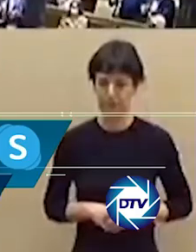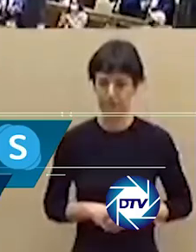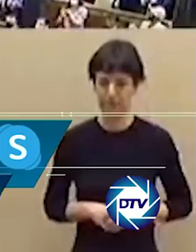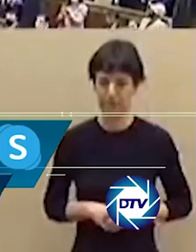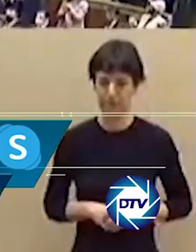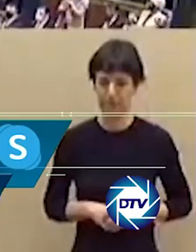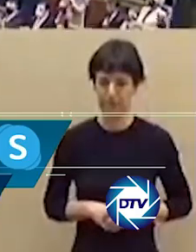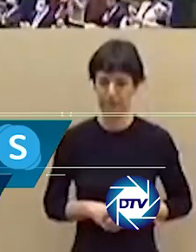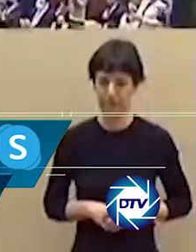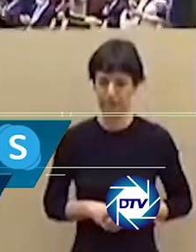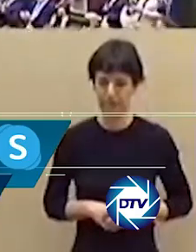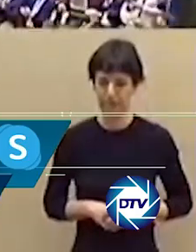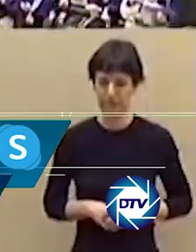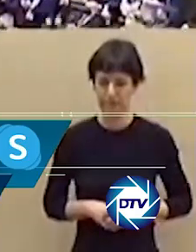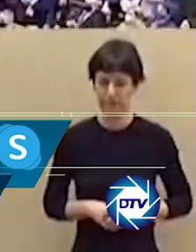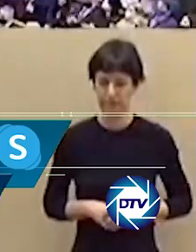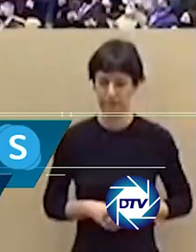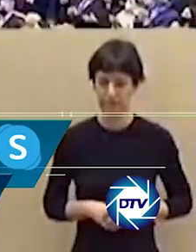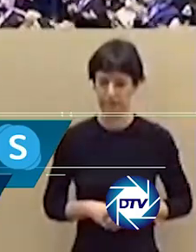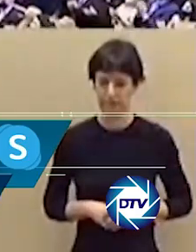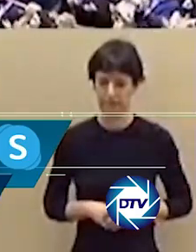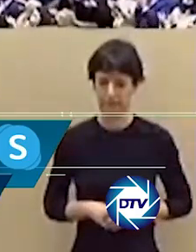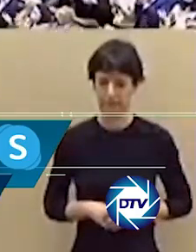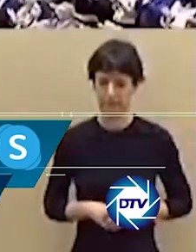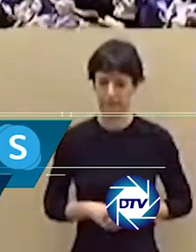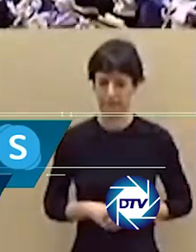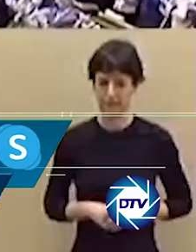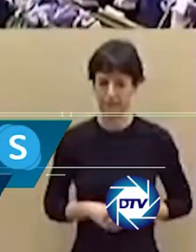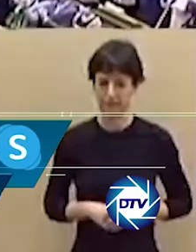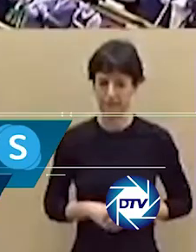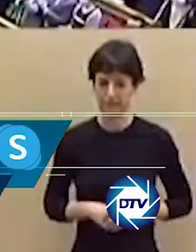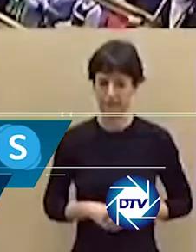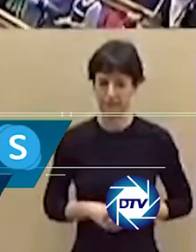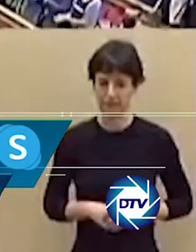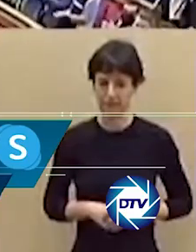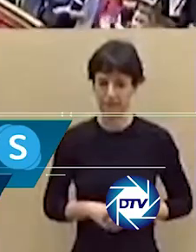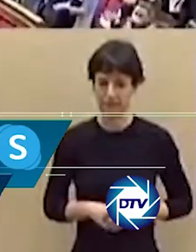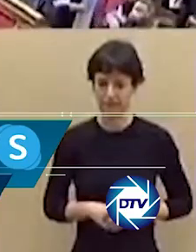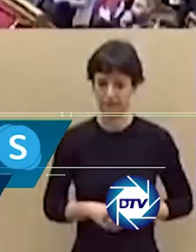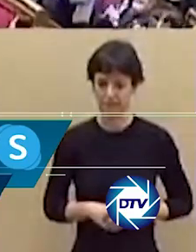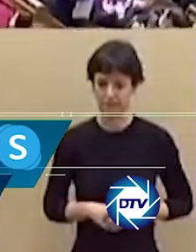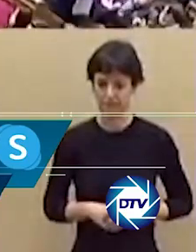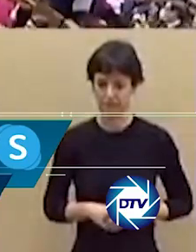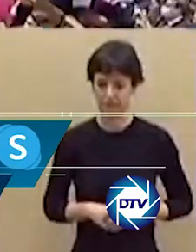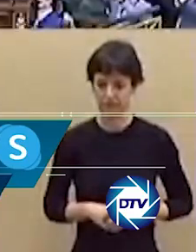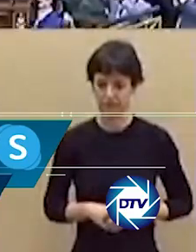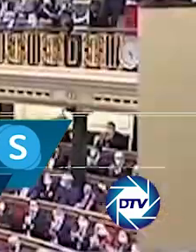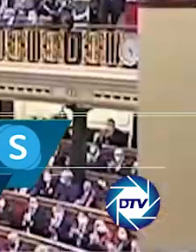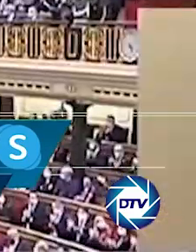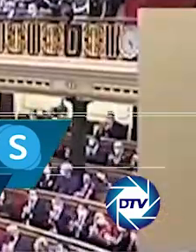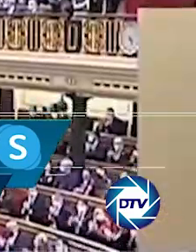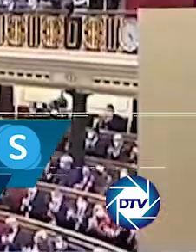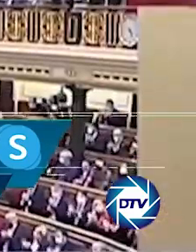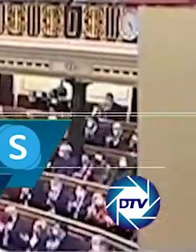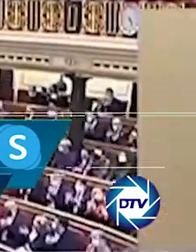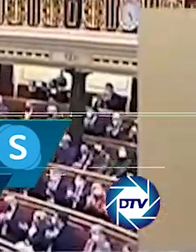que está ocurriendo y ha ocurrido en Ucrania, y eso es simplemente porque le da munición y le va a dar comida,